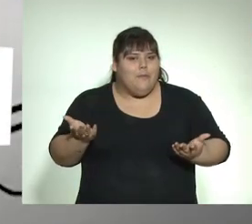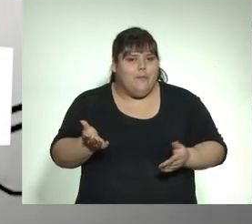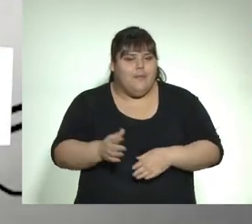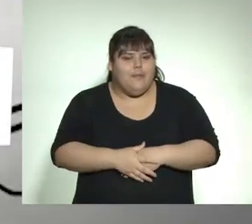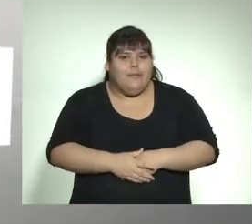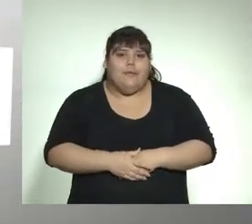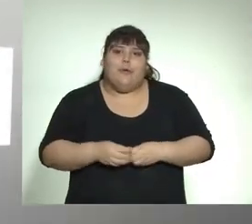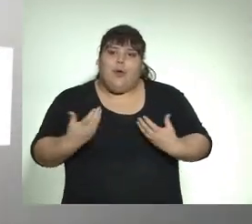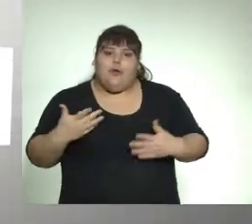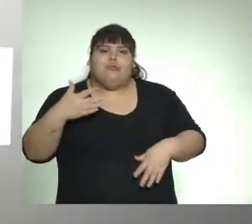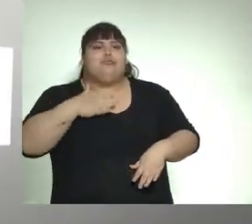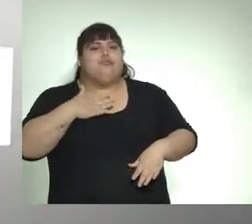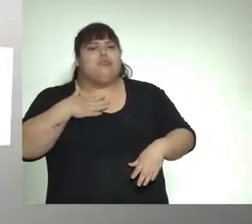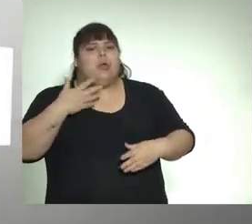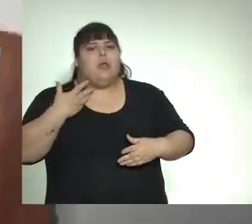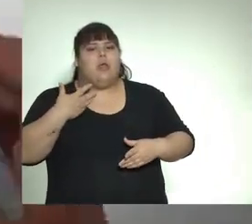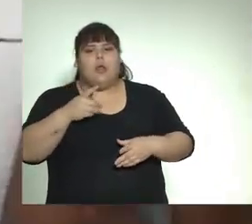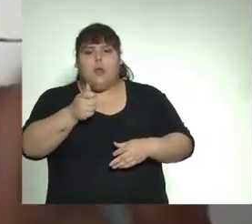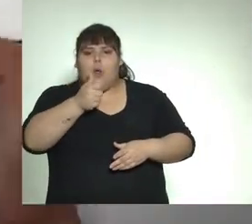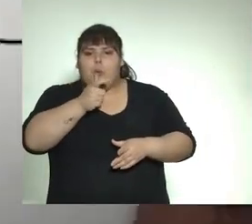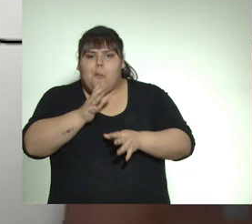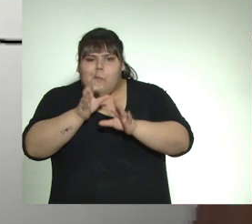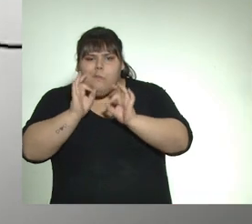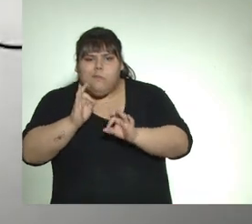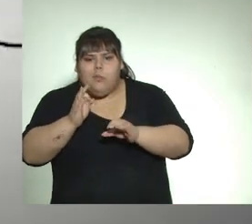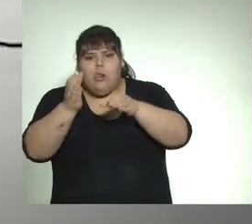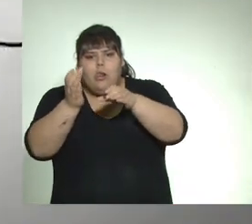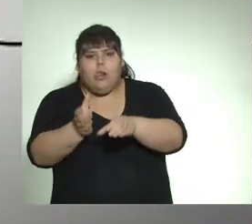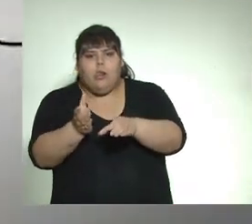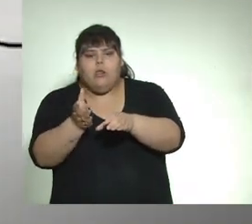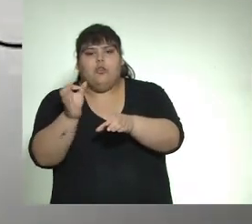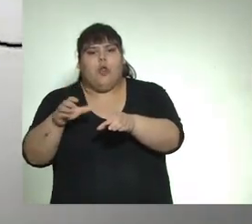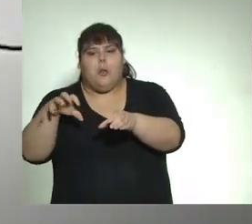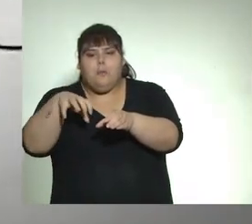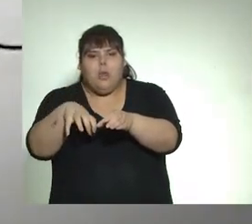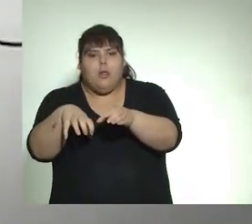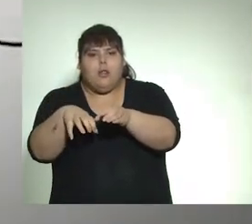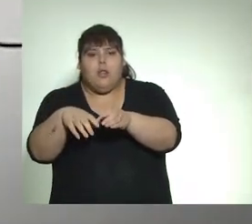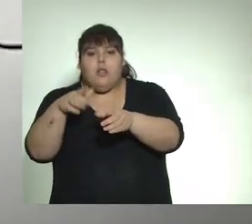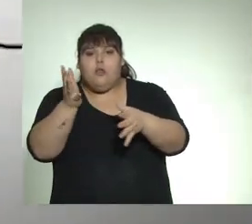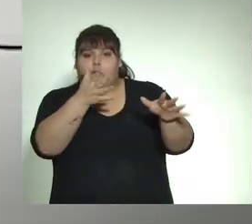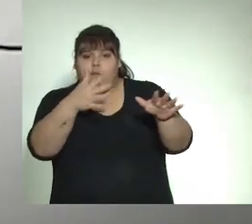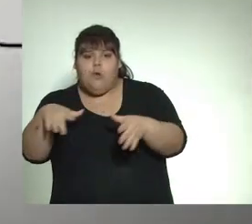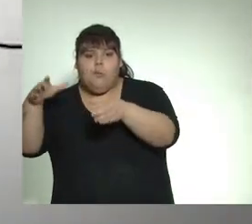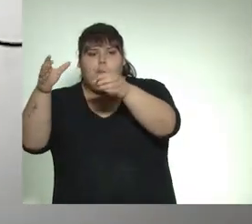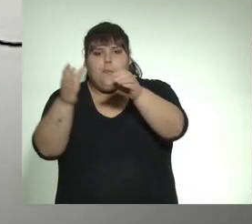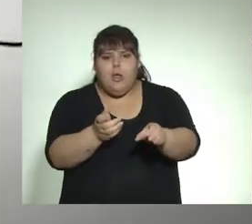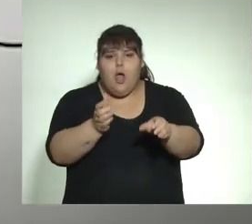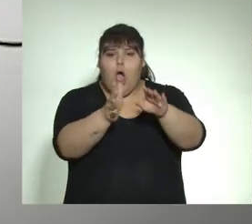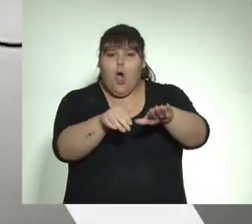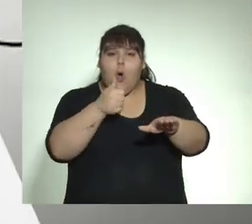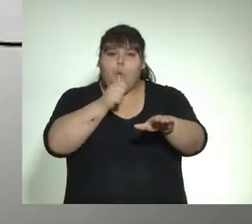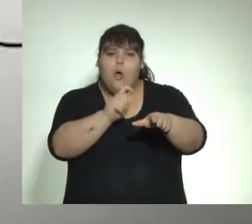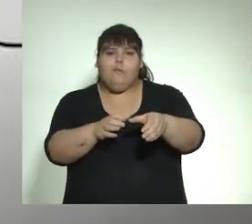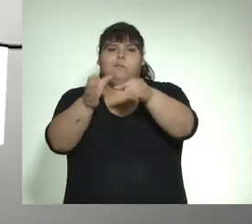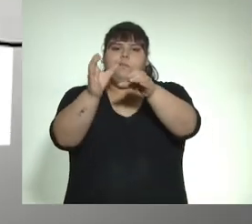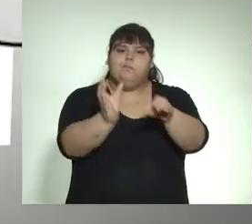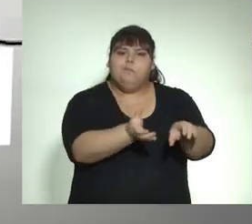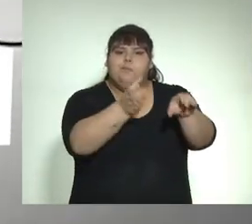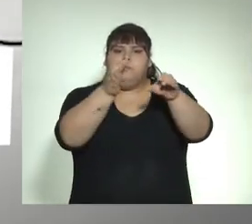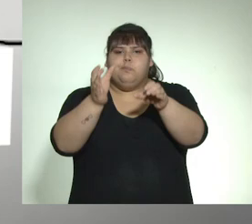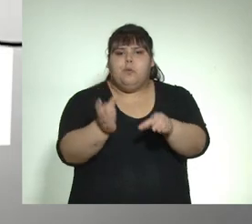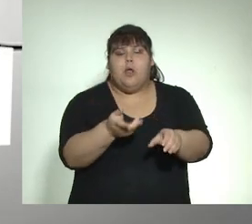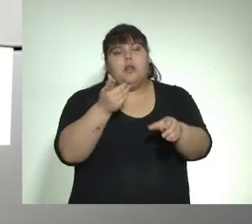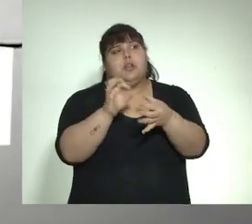hijo. A mí me dejaron vacía sobre una piedra y el viento me empujó al agua y acá estoy